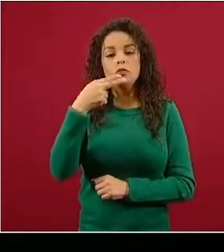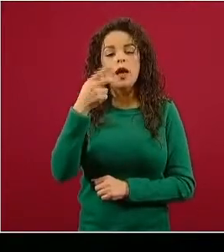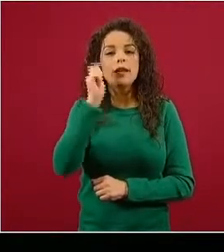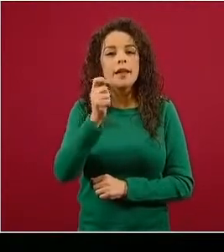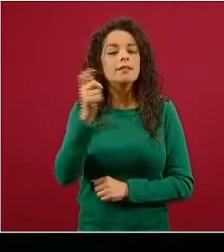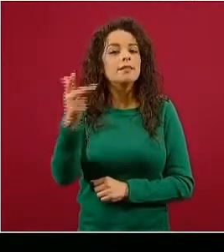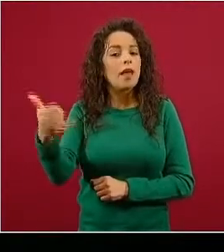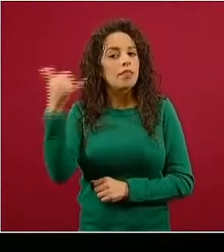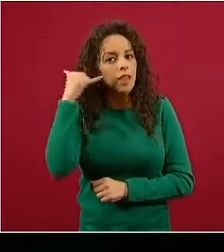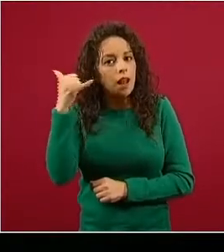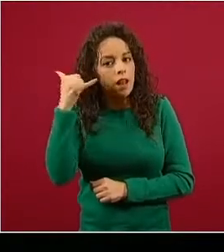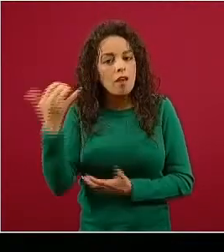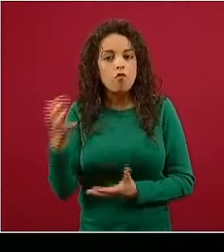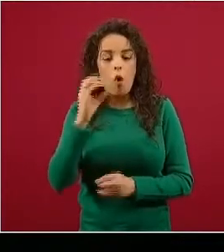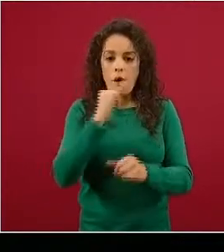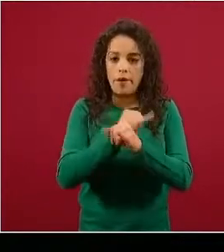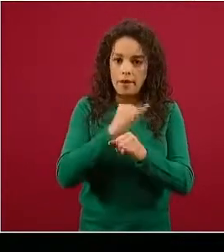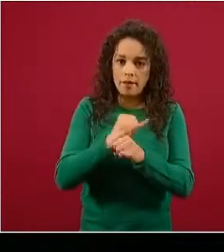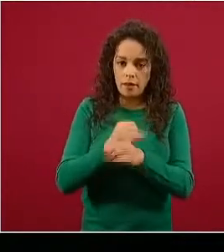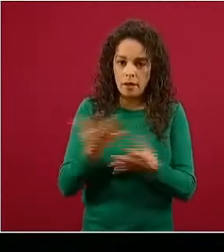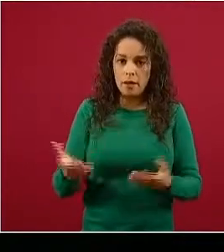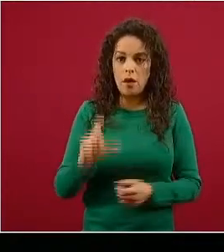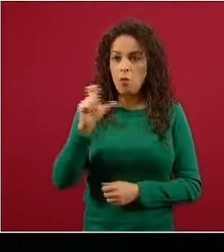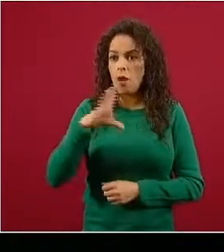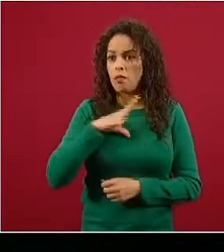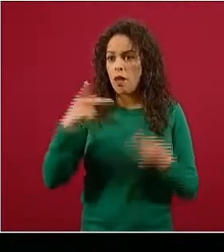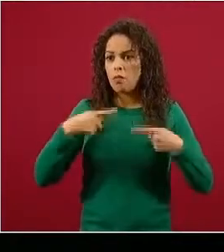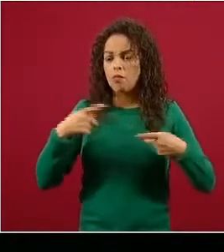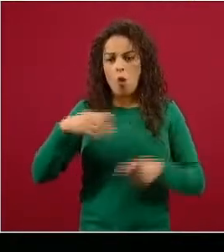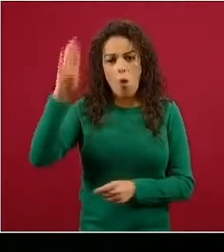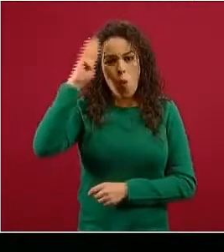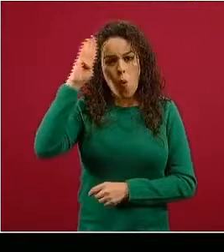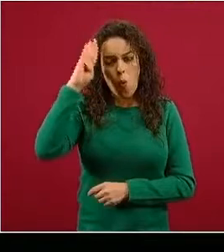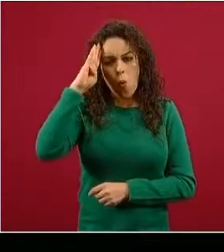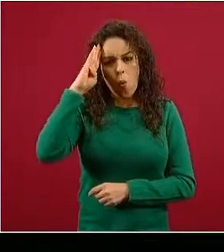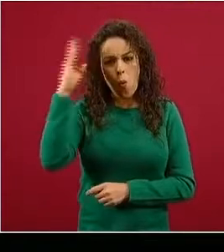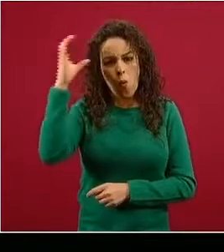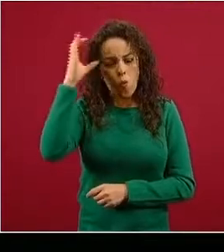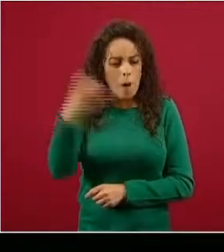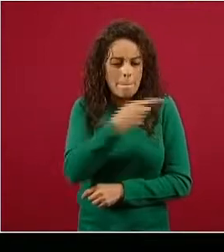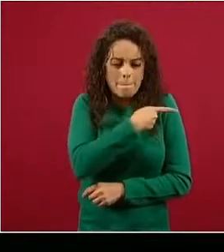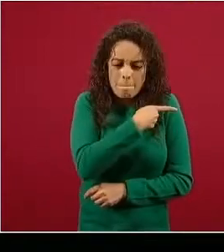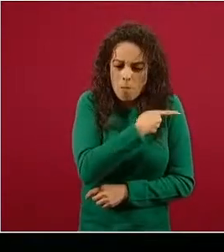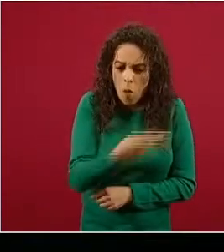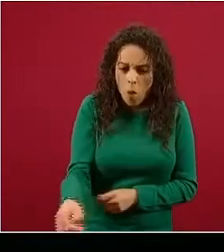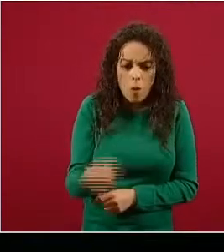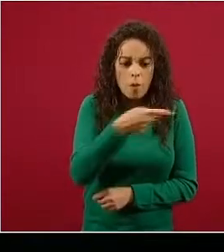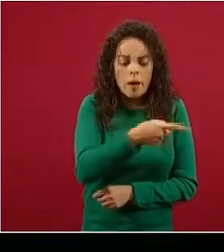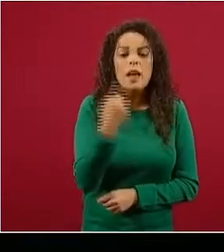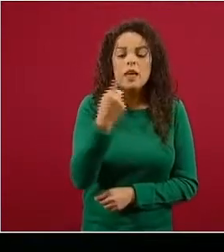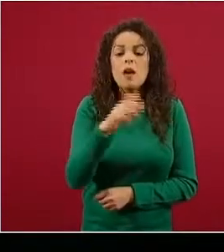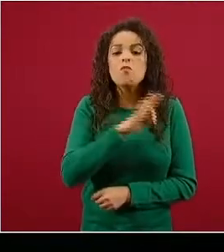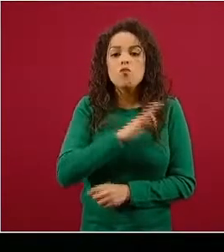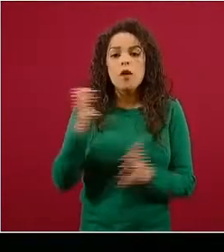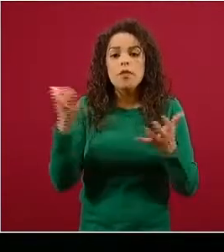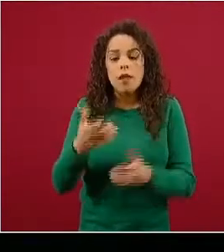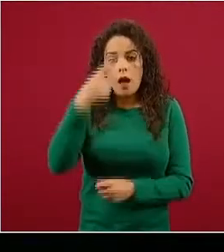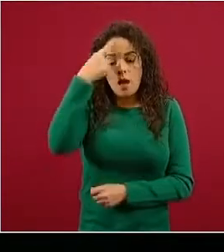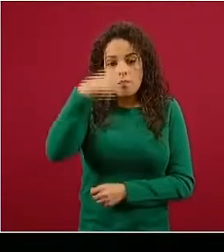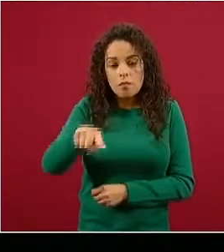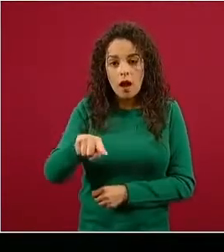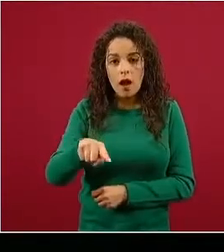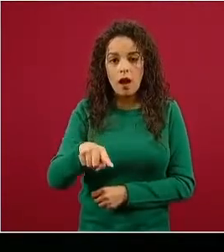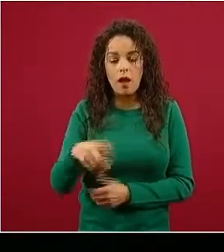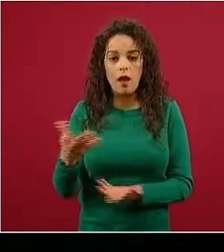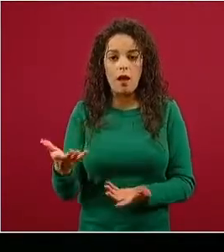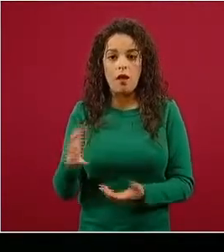de acuerdo a la clasificación internacional de enfermedades, exceso de mortalidad por influenza y neumonía,